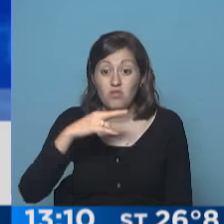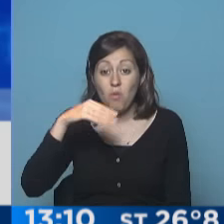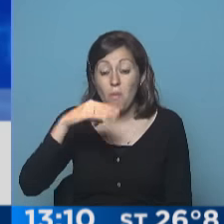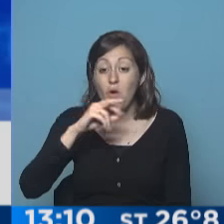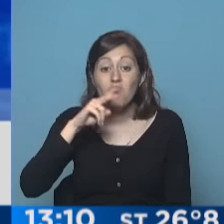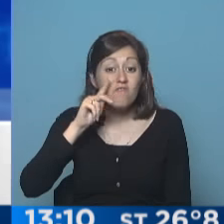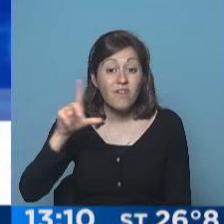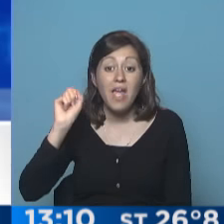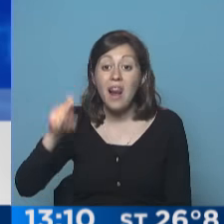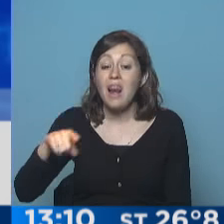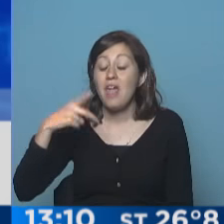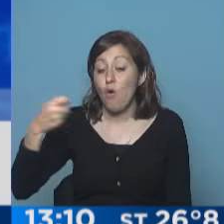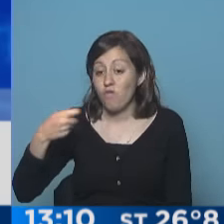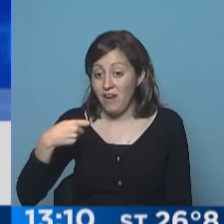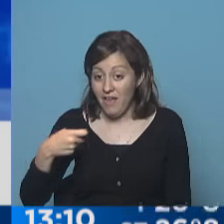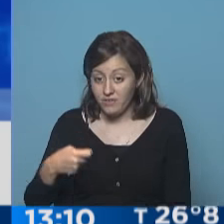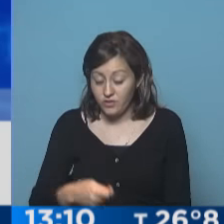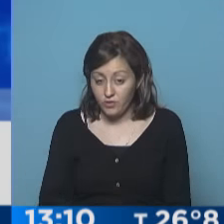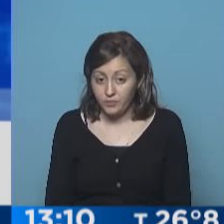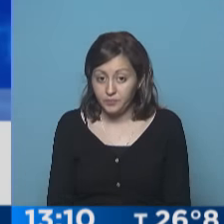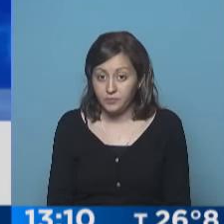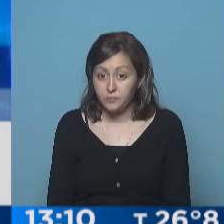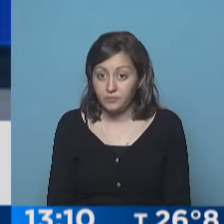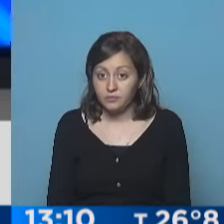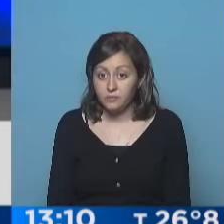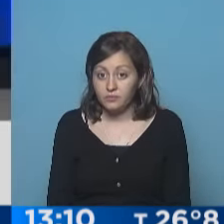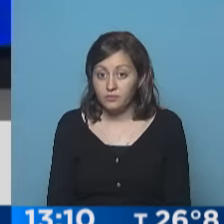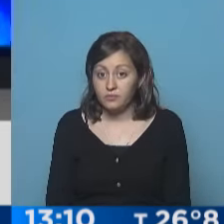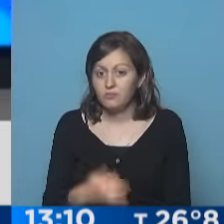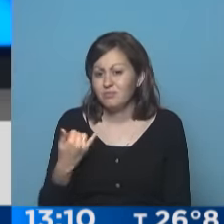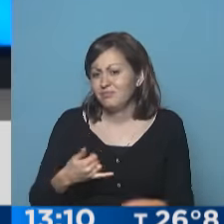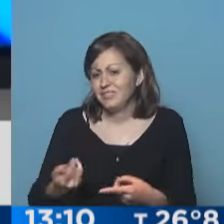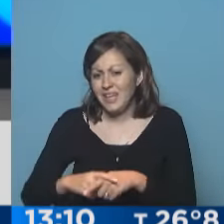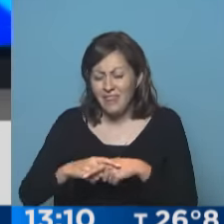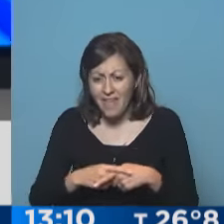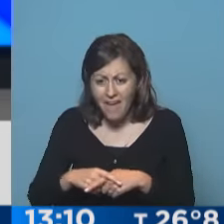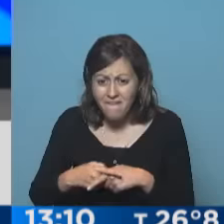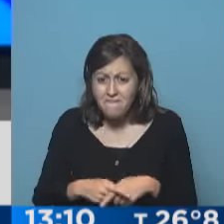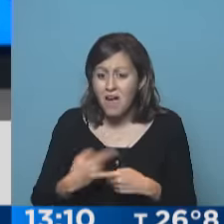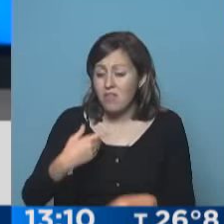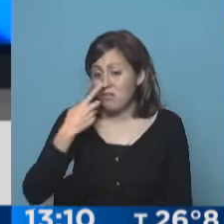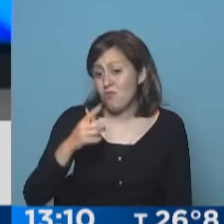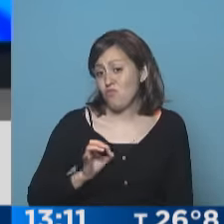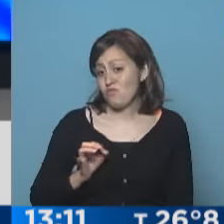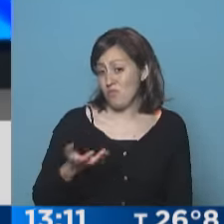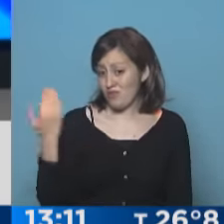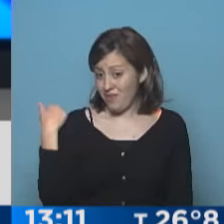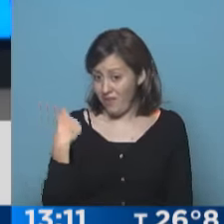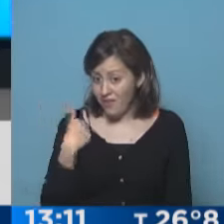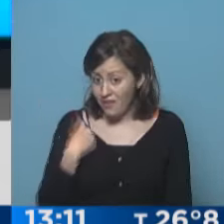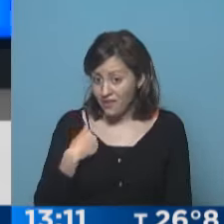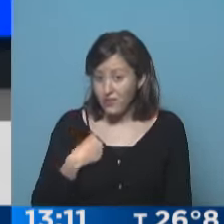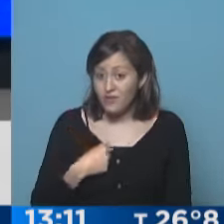las jubilaciones por allí pasaron los grandes debates del parlamento nacional de estos últimos años por allí pasa